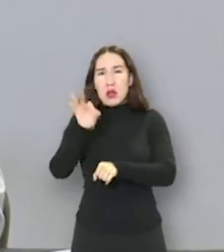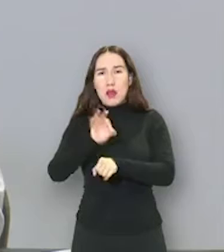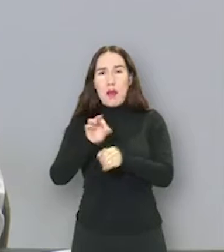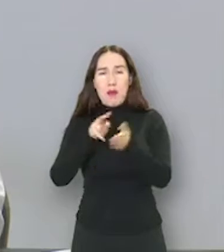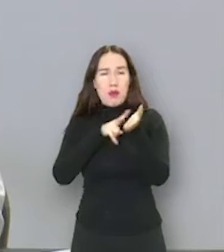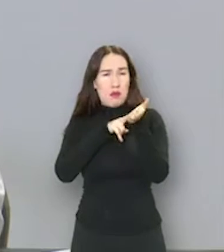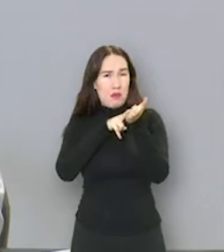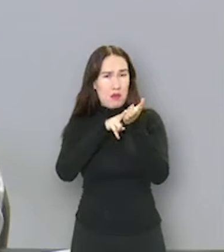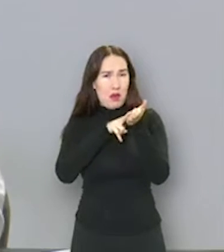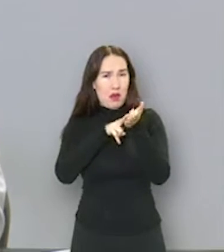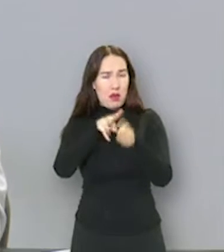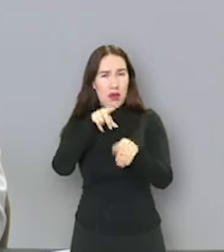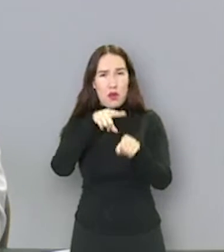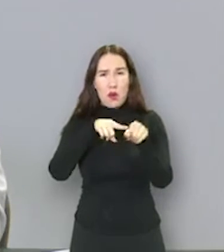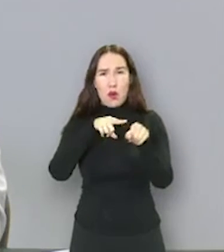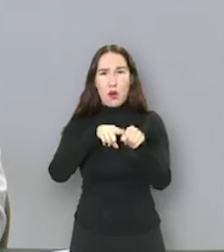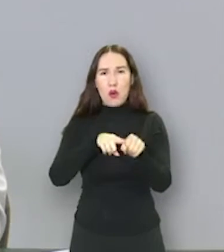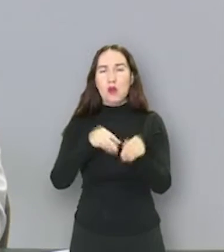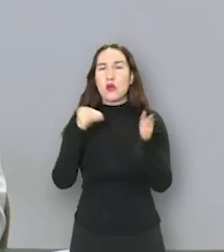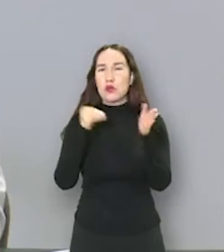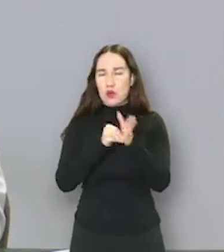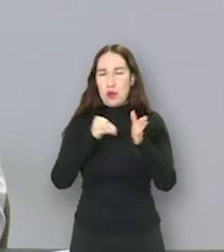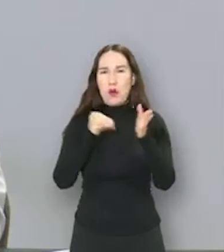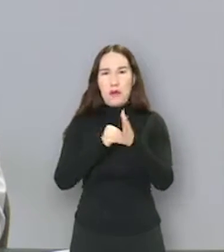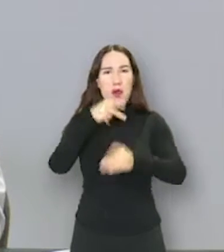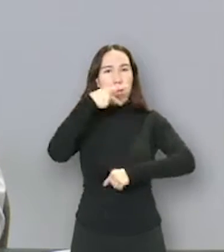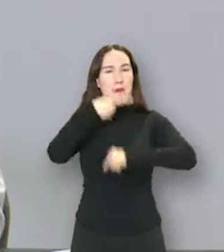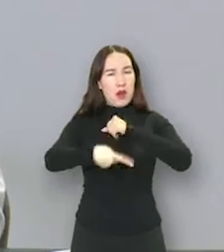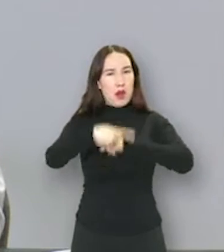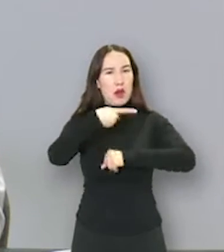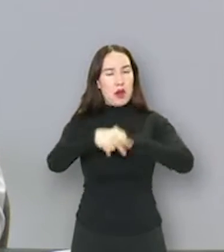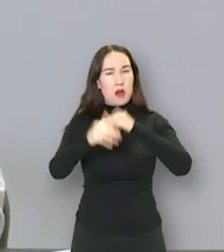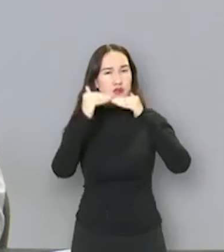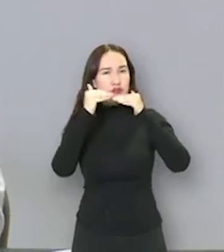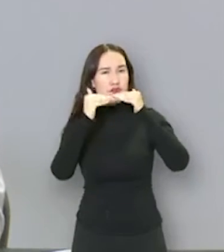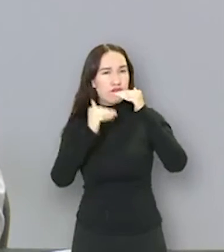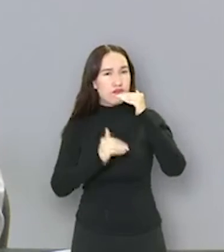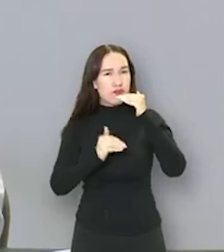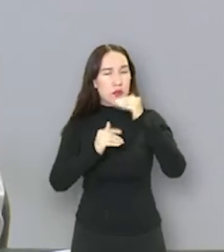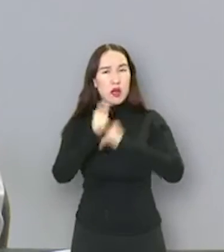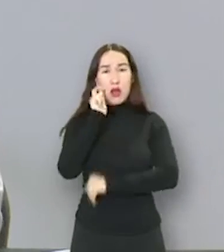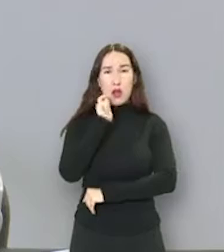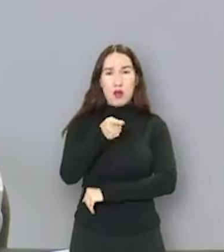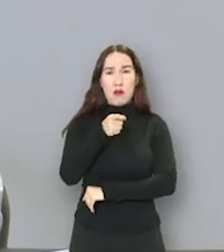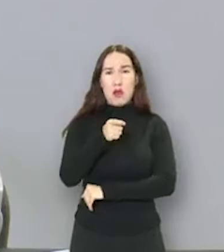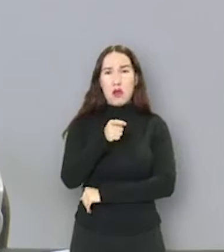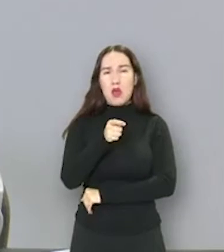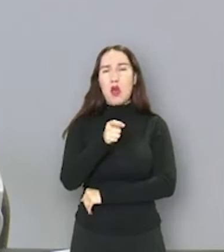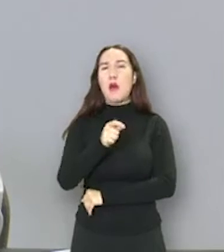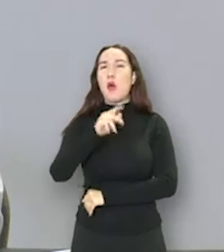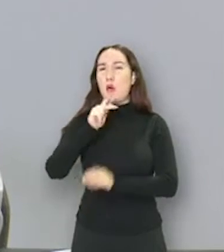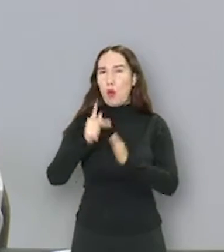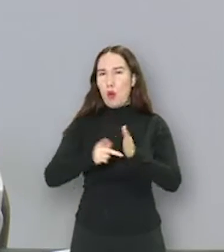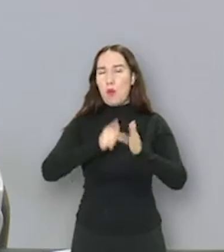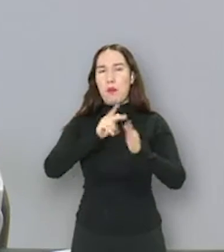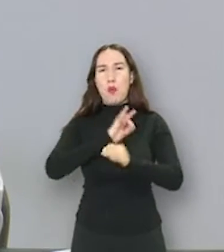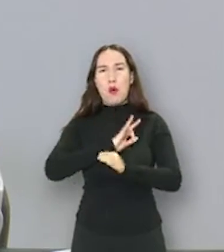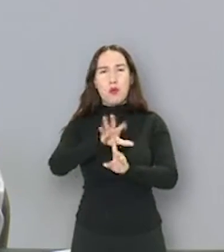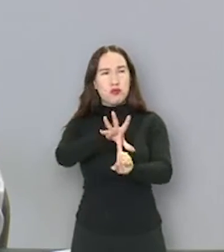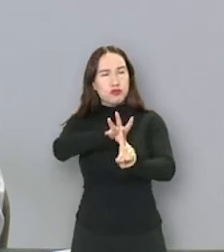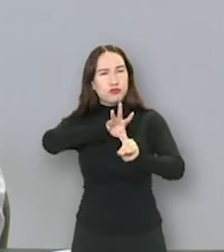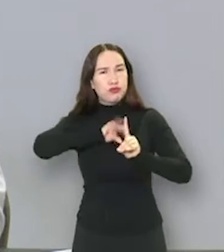es un riesgo bajo de contagio que quiere decir que todavía tenemos posibilidad de contagiarnos que el virus no se va a ir